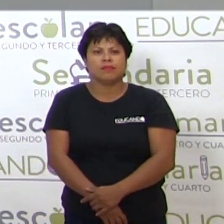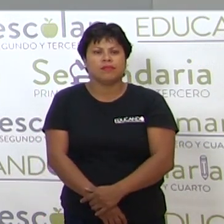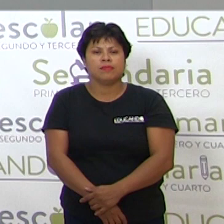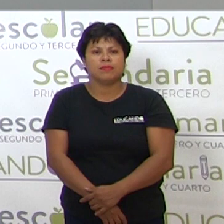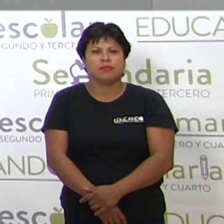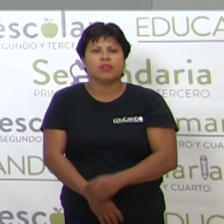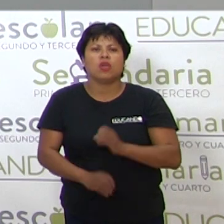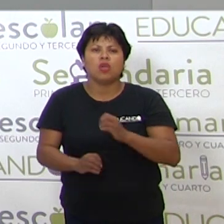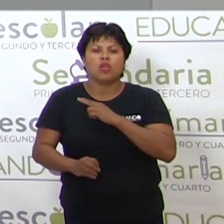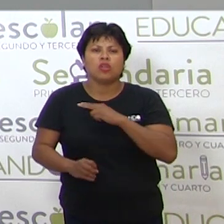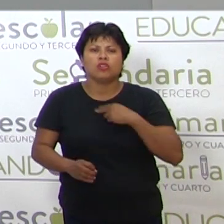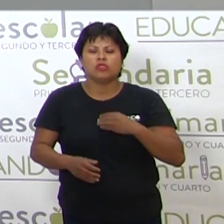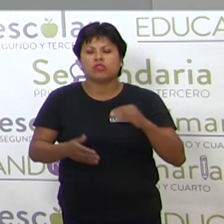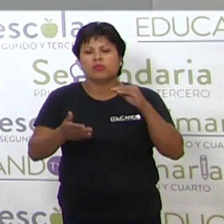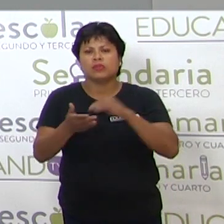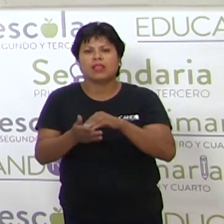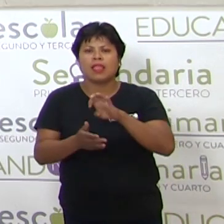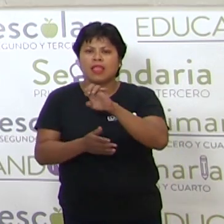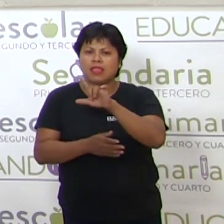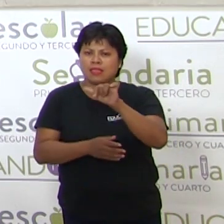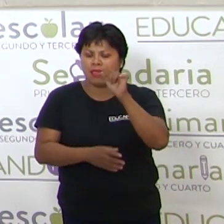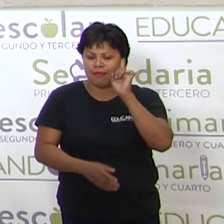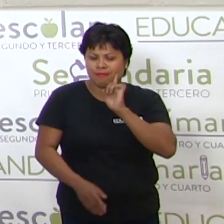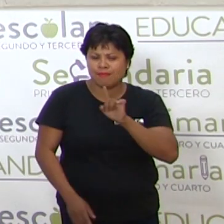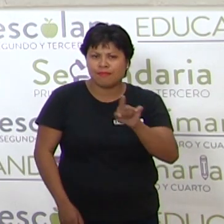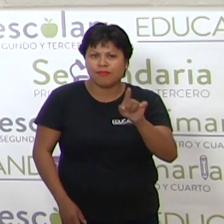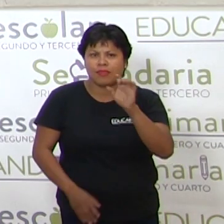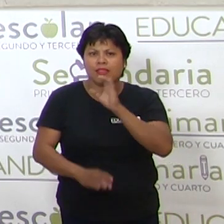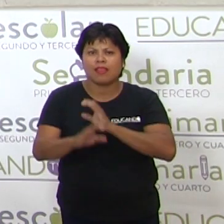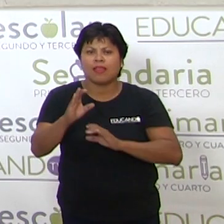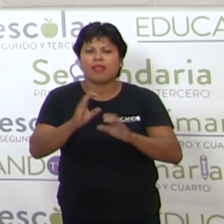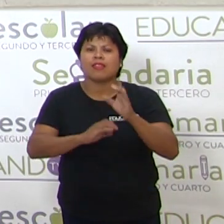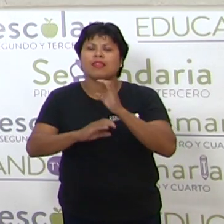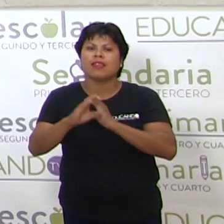o vamos a ponerle ella canta